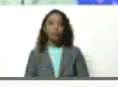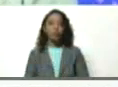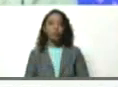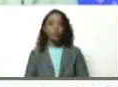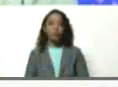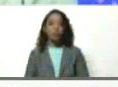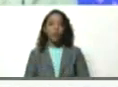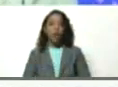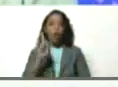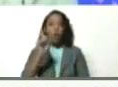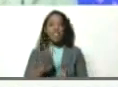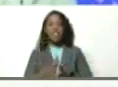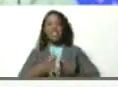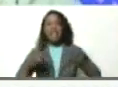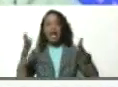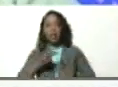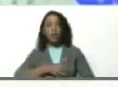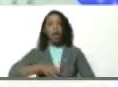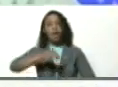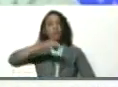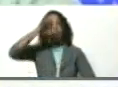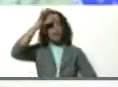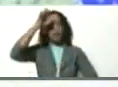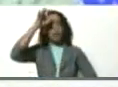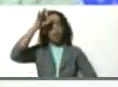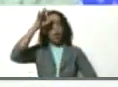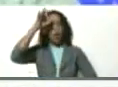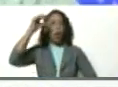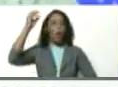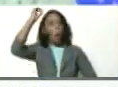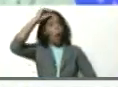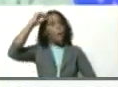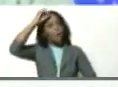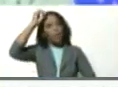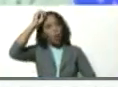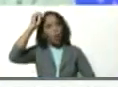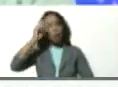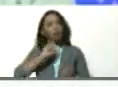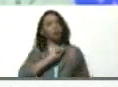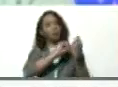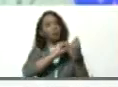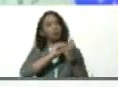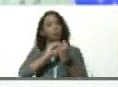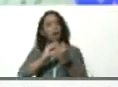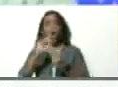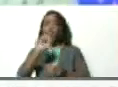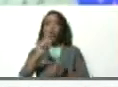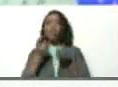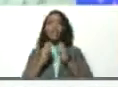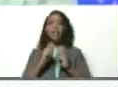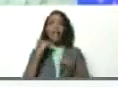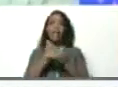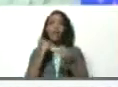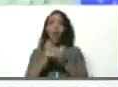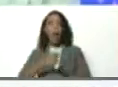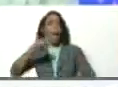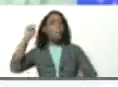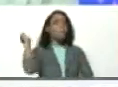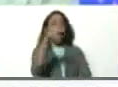con un gran espíritu crítico y autocrítico no se trata de autoflagelarnos